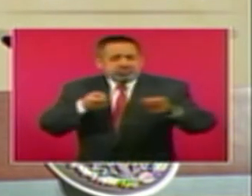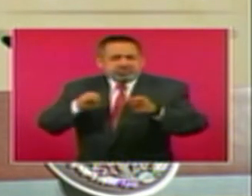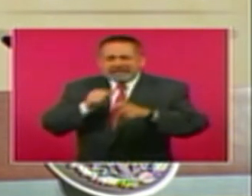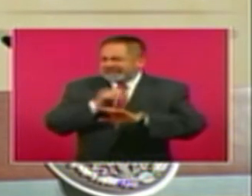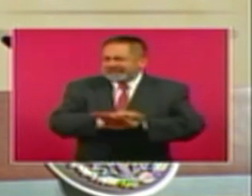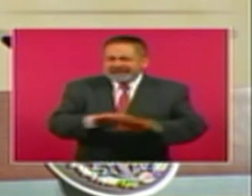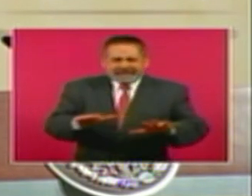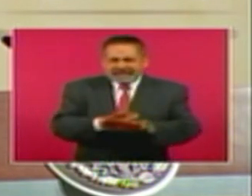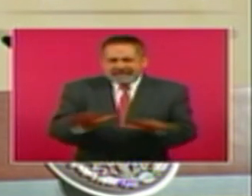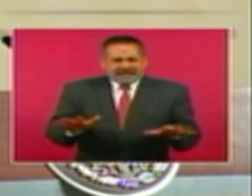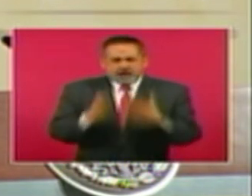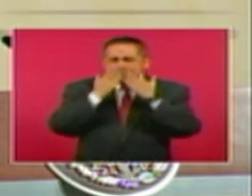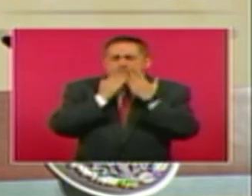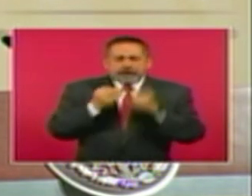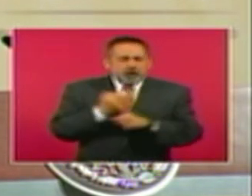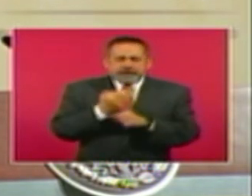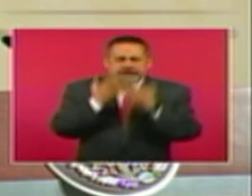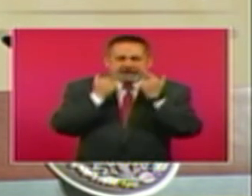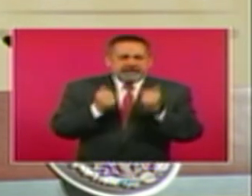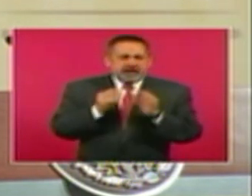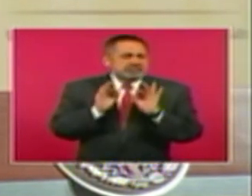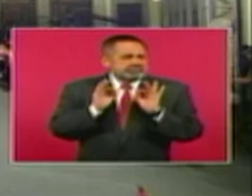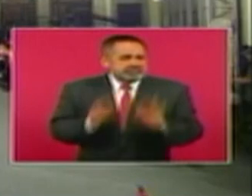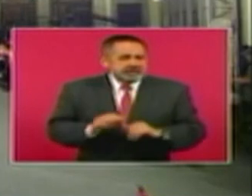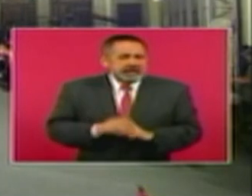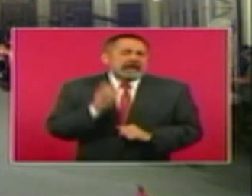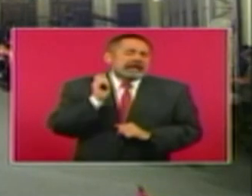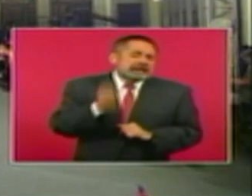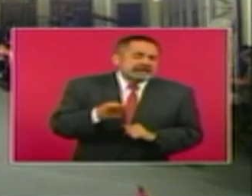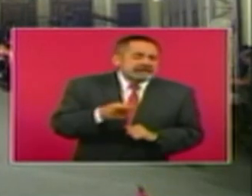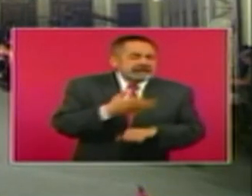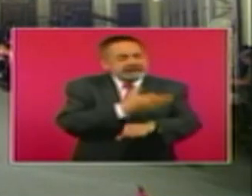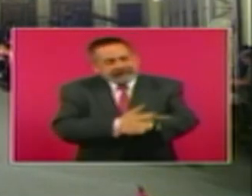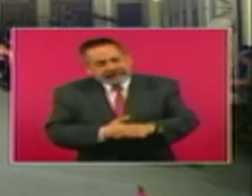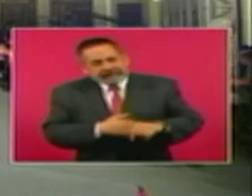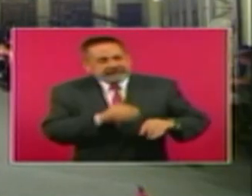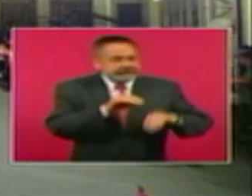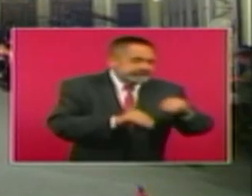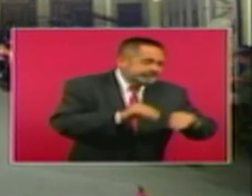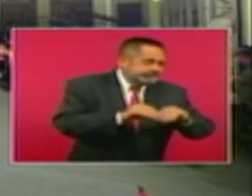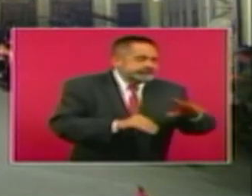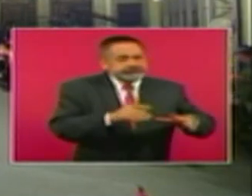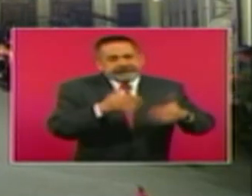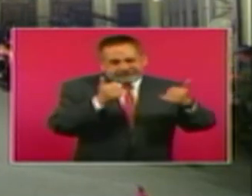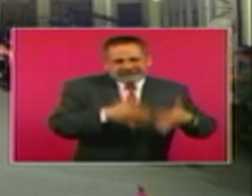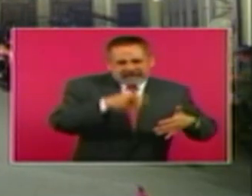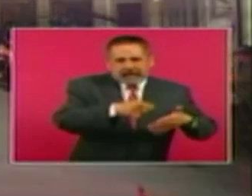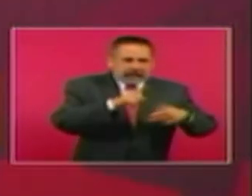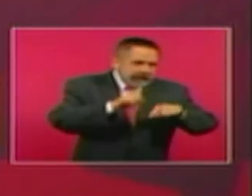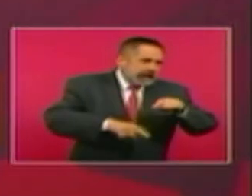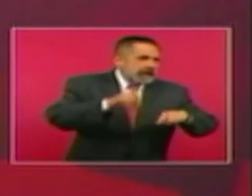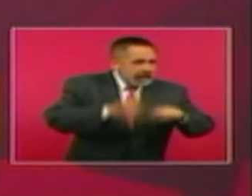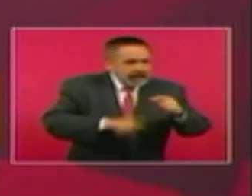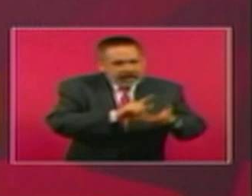López Obrador le preguntaron de un tema que también recobró importancia en este caso, y es que si esa detención